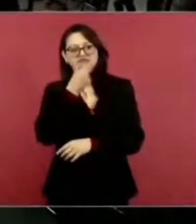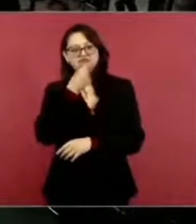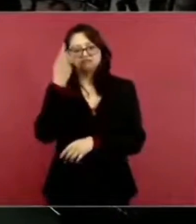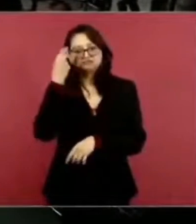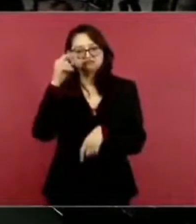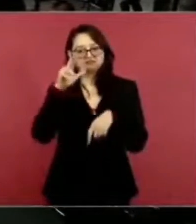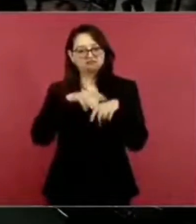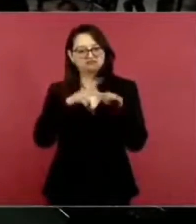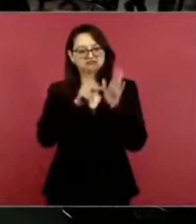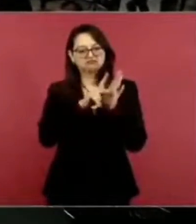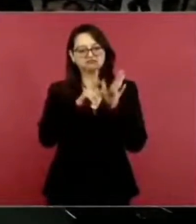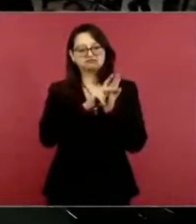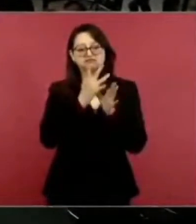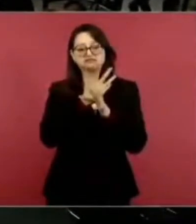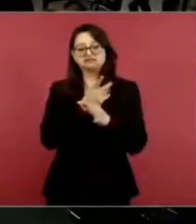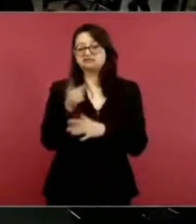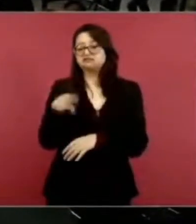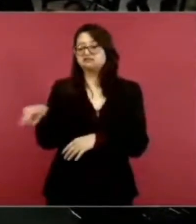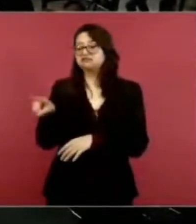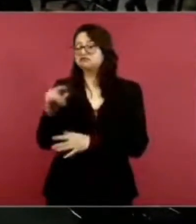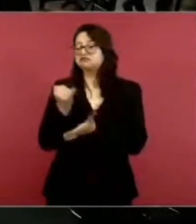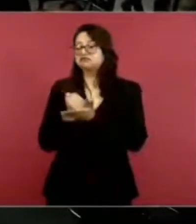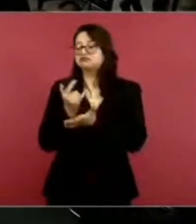el que era director del Reforma